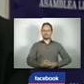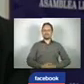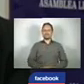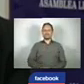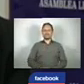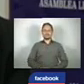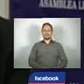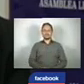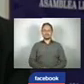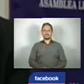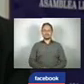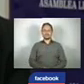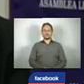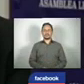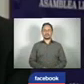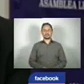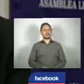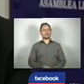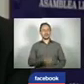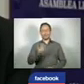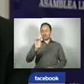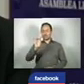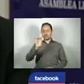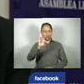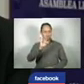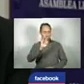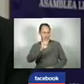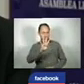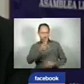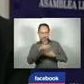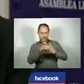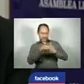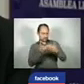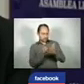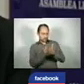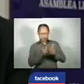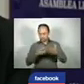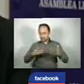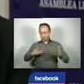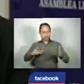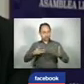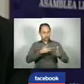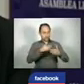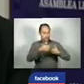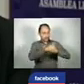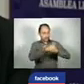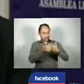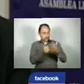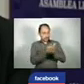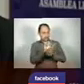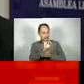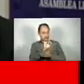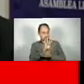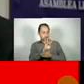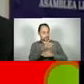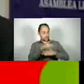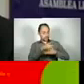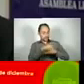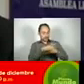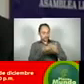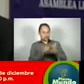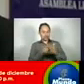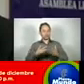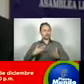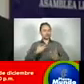Los 84 diputados que conformamos la asamblea legislativa tenemos la